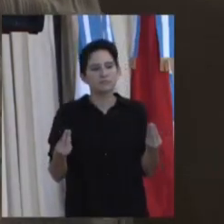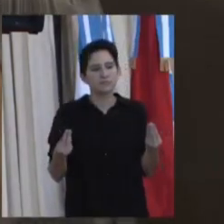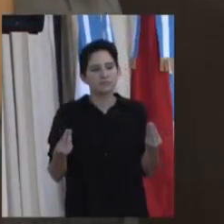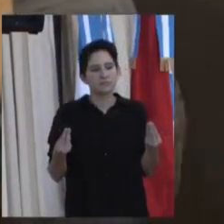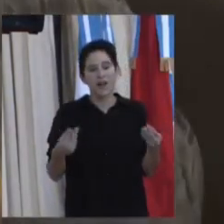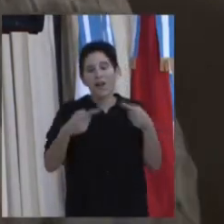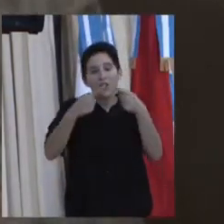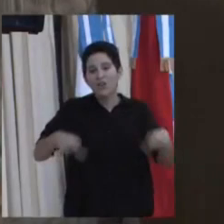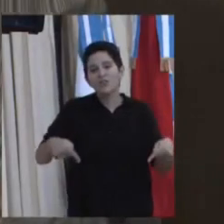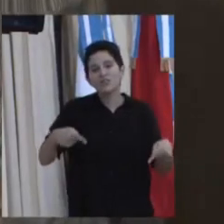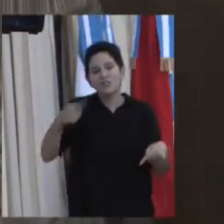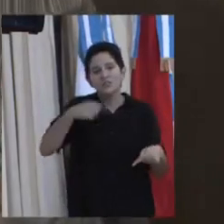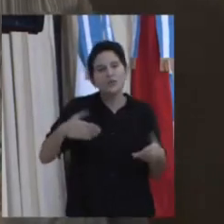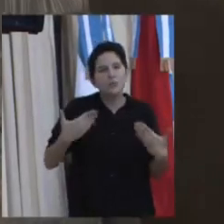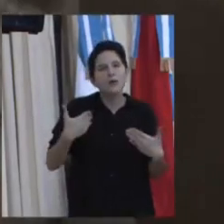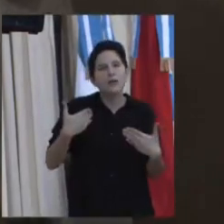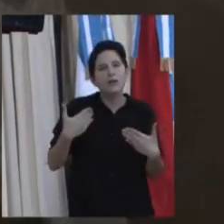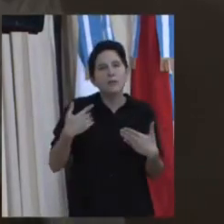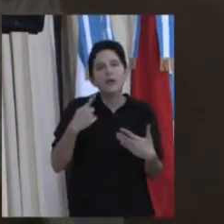los elementos que podemos traer